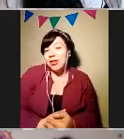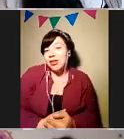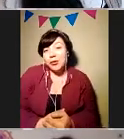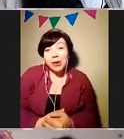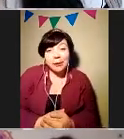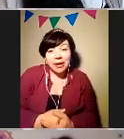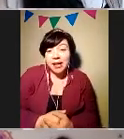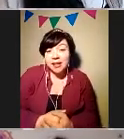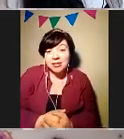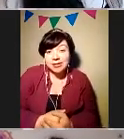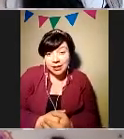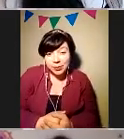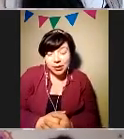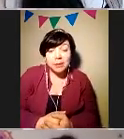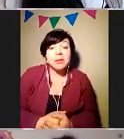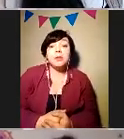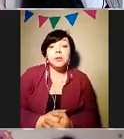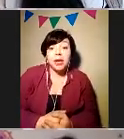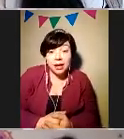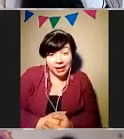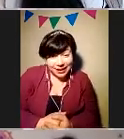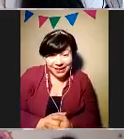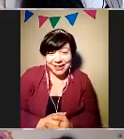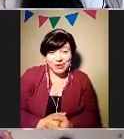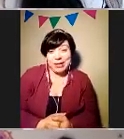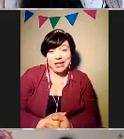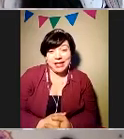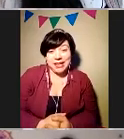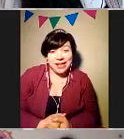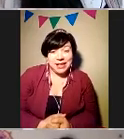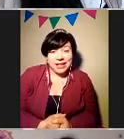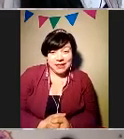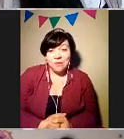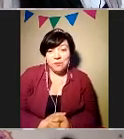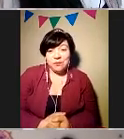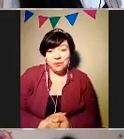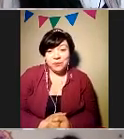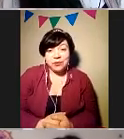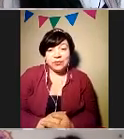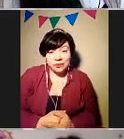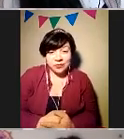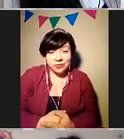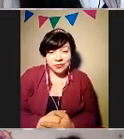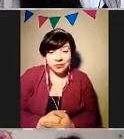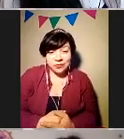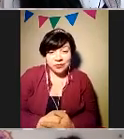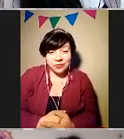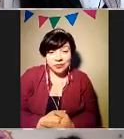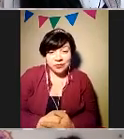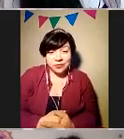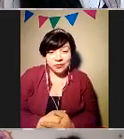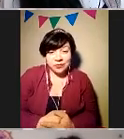Hay costureras, sí, hay una señora con una máquina de coser, sí. Porque además son mujeres, generalmente. Sí, generalmente. Y lo otro es el retail.